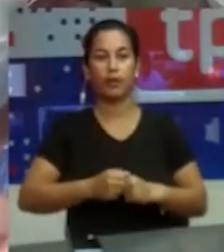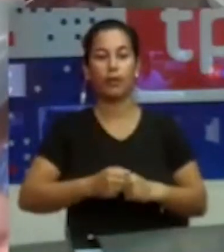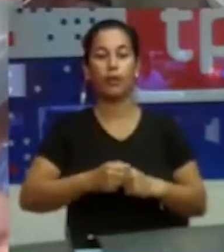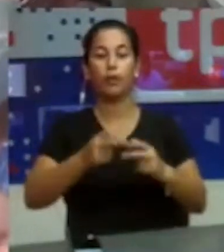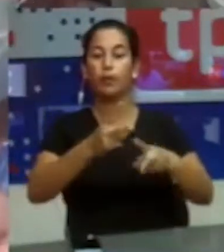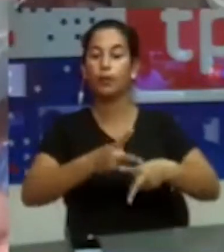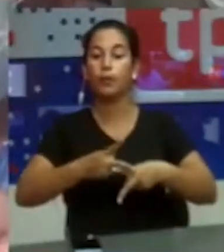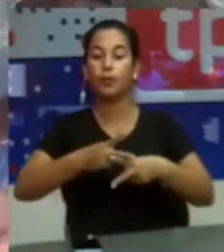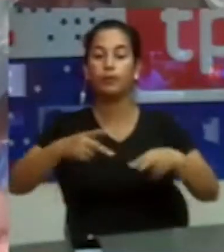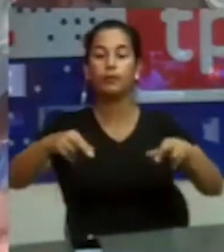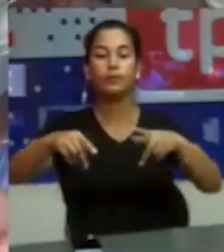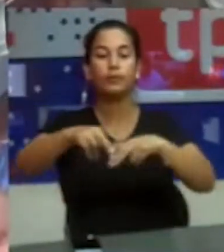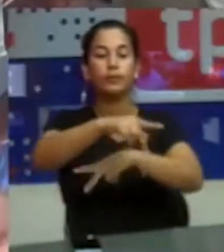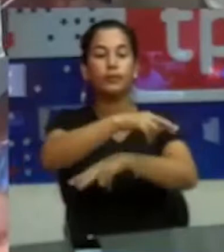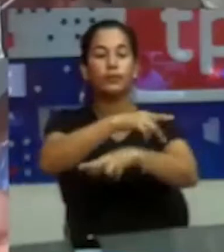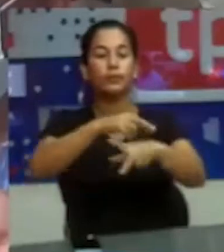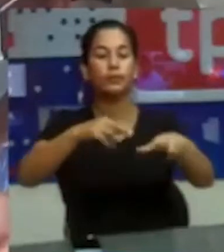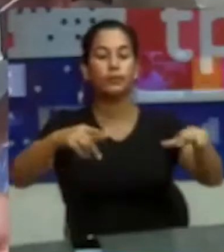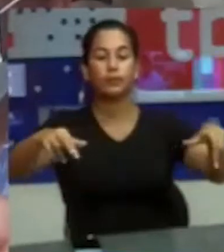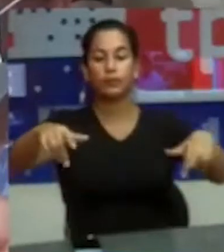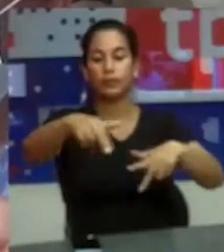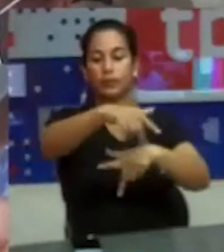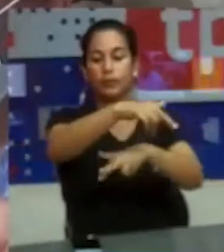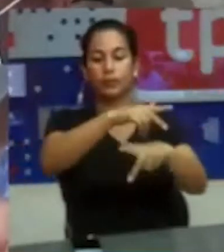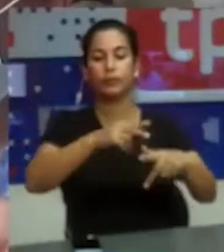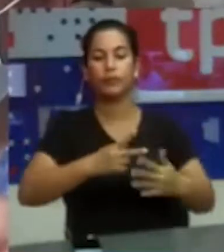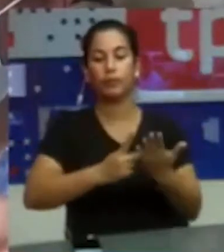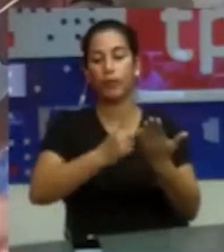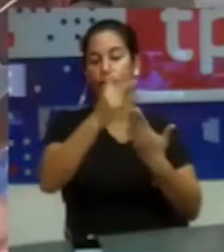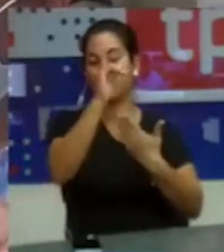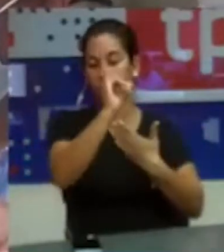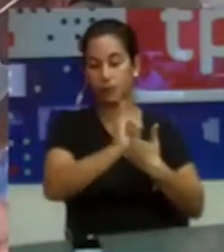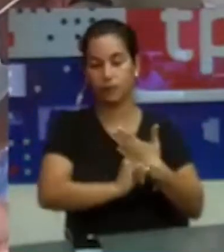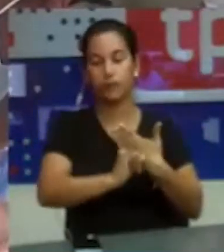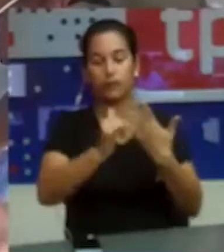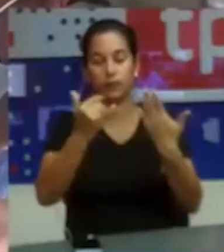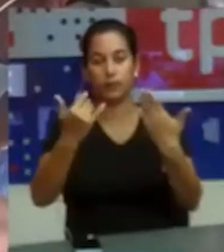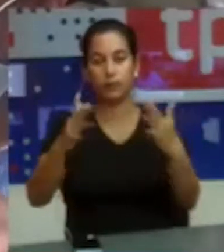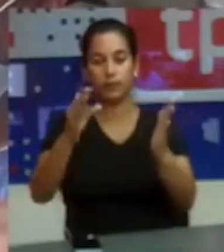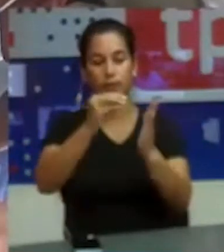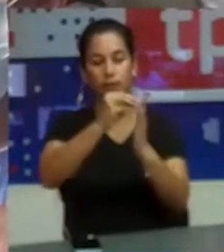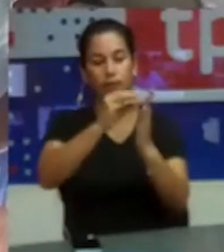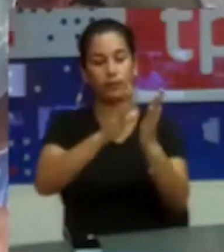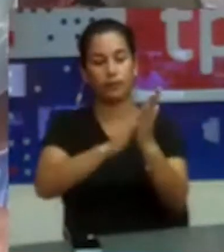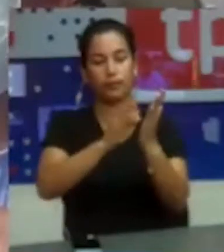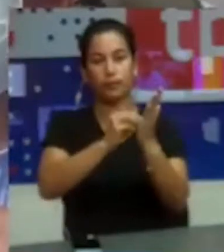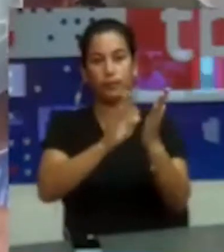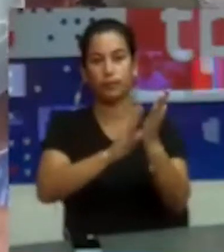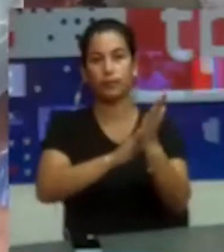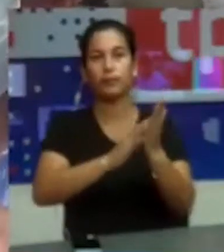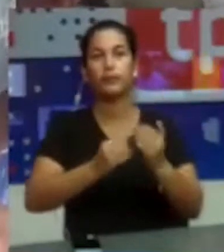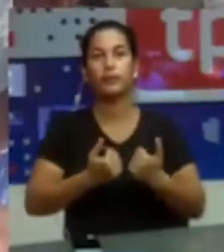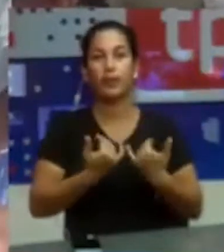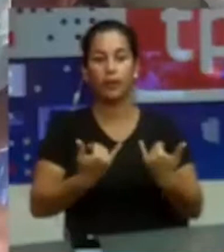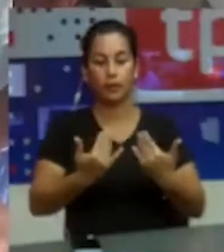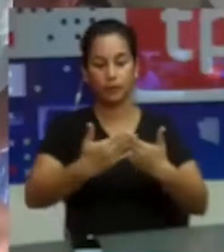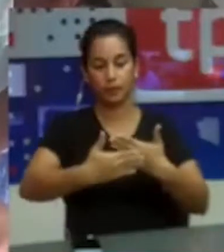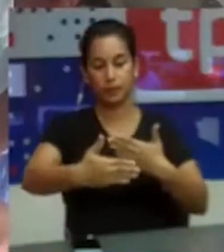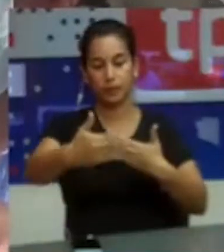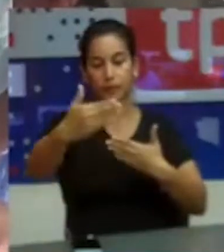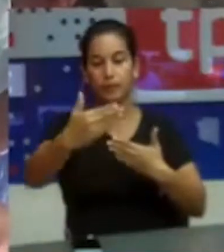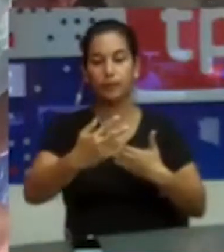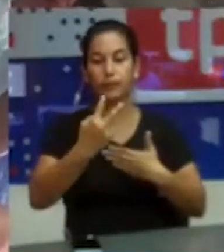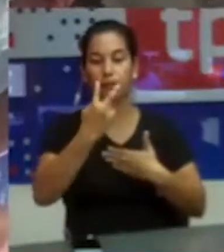comando. Este proyecto ha sido con la colaboración directa, agradecer al señor gobernador, porque él